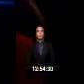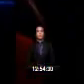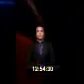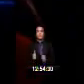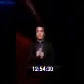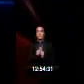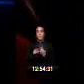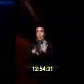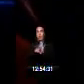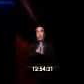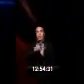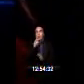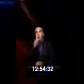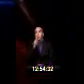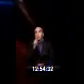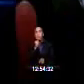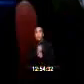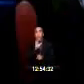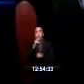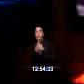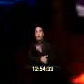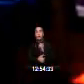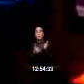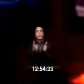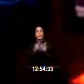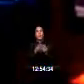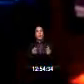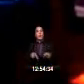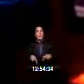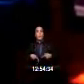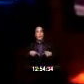a la legislación e intereses del país. Alcibiades Onofrete, Televisión.